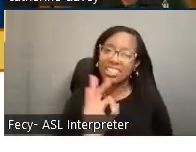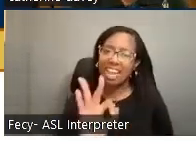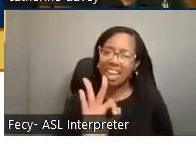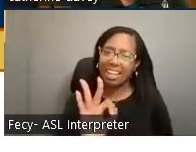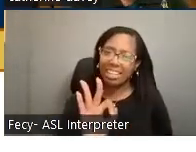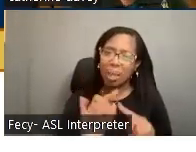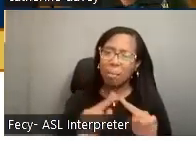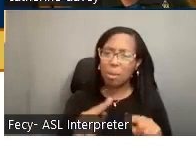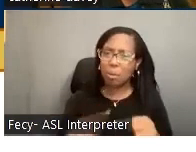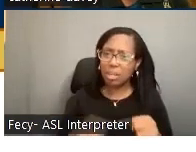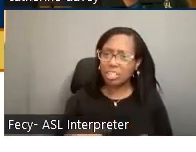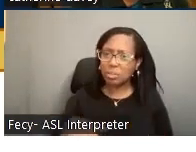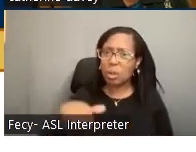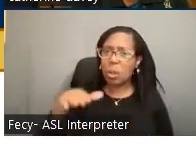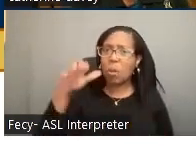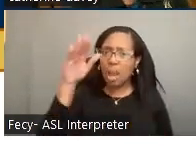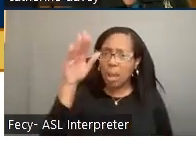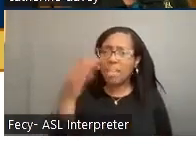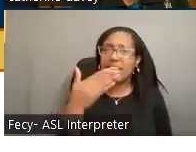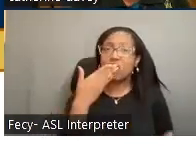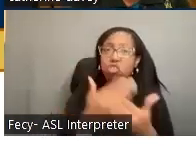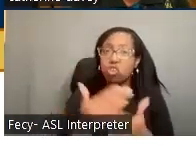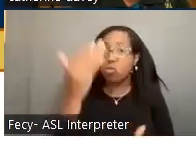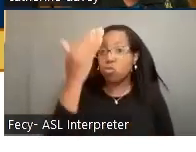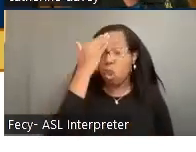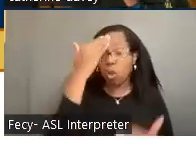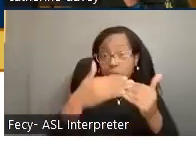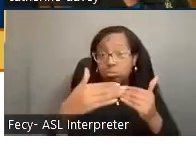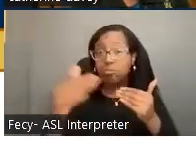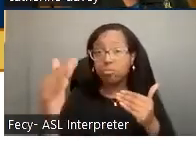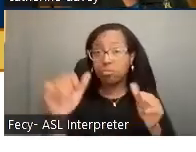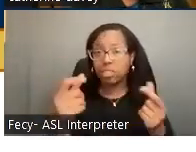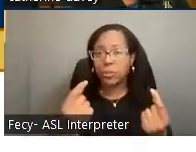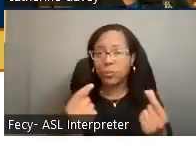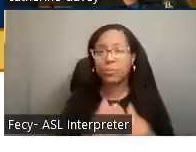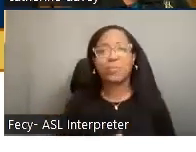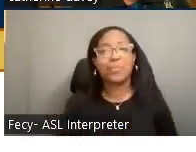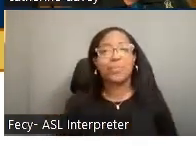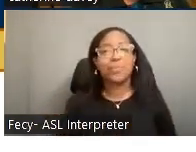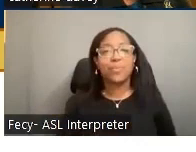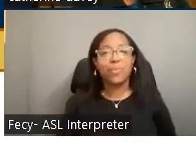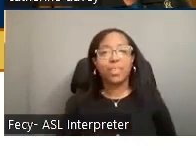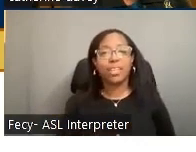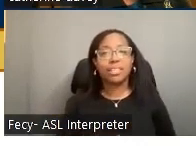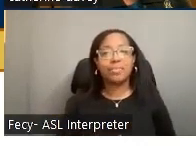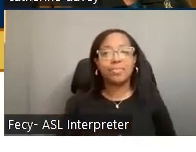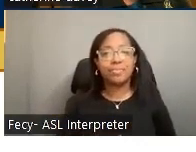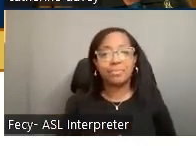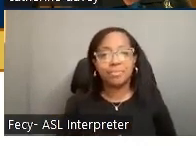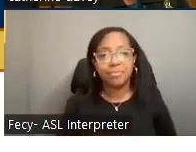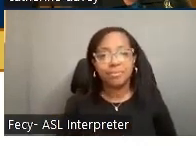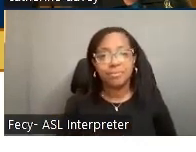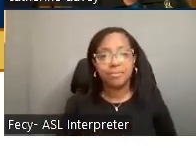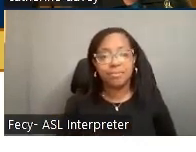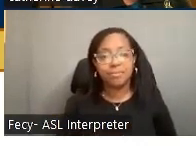falta como para decir eso, pero en algún momento vamos a llegar a eso y vamos a hablarles acerca de cómo puedes tomar esas decisiones para tus propios niños